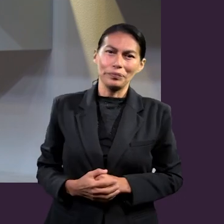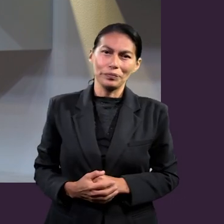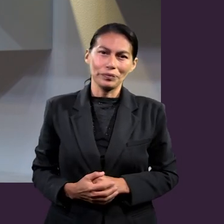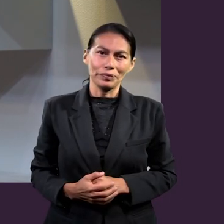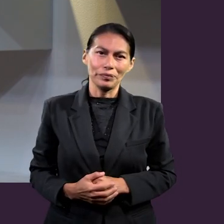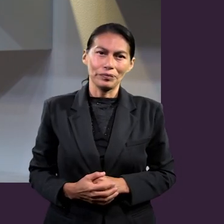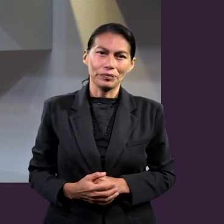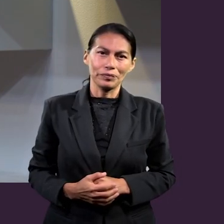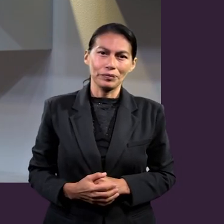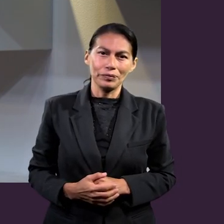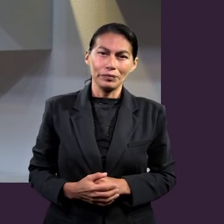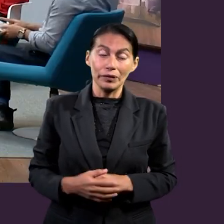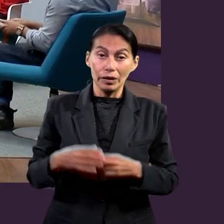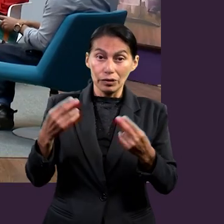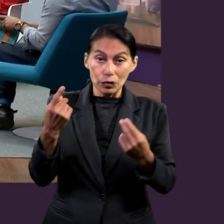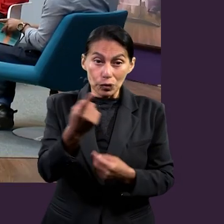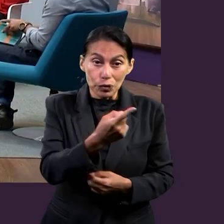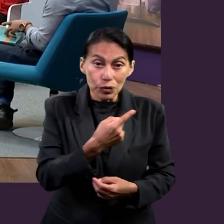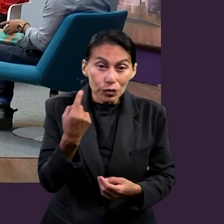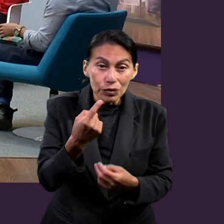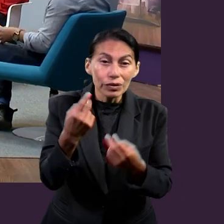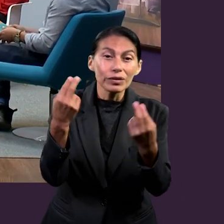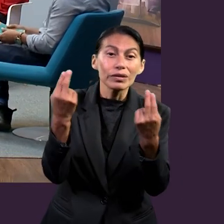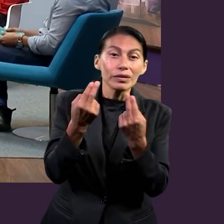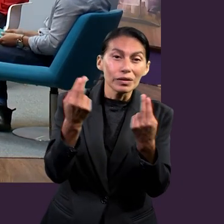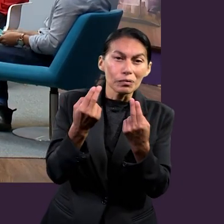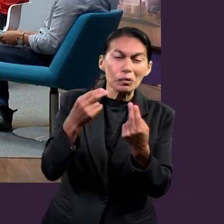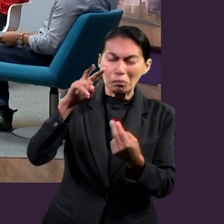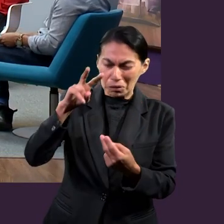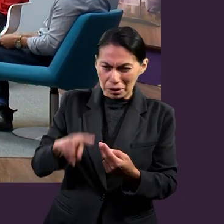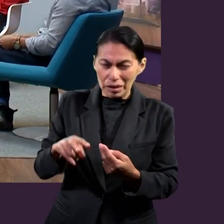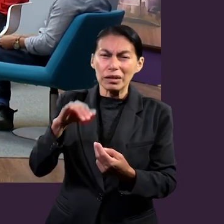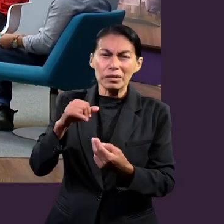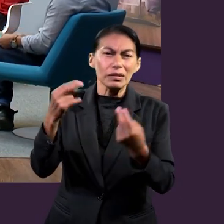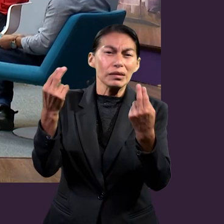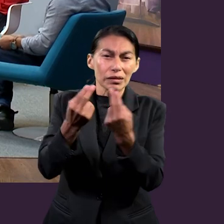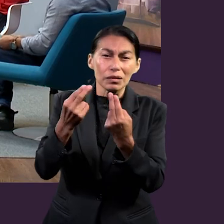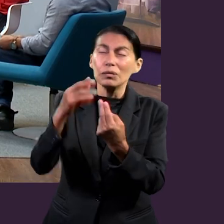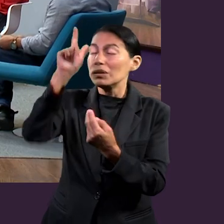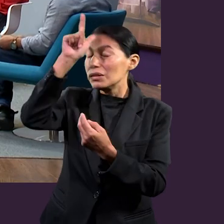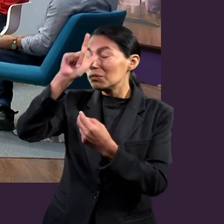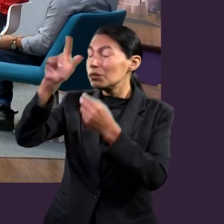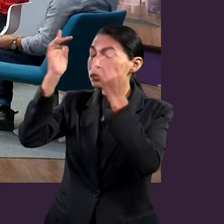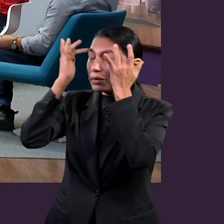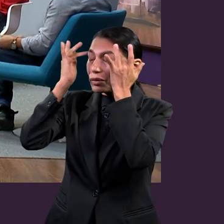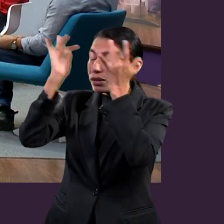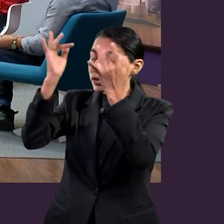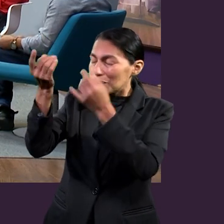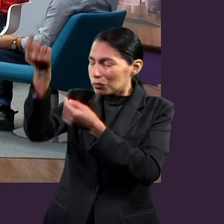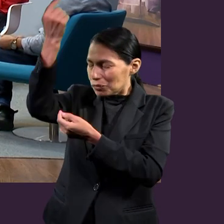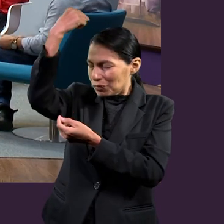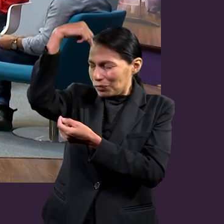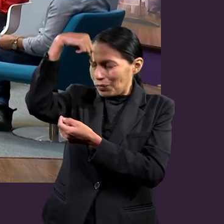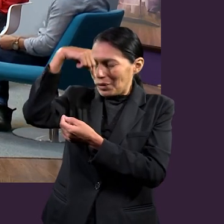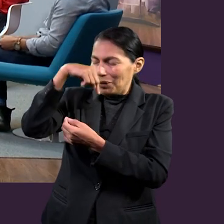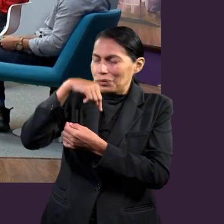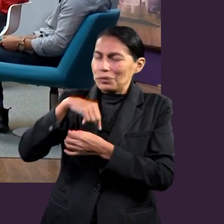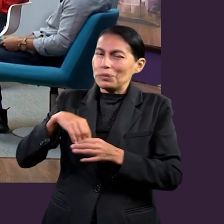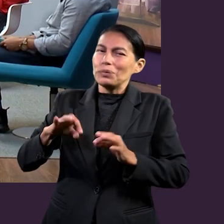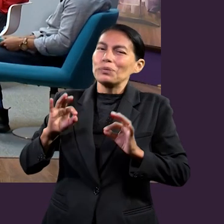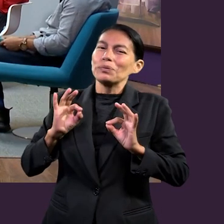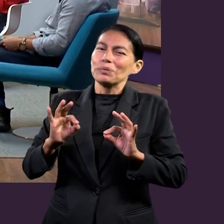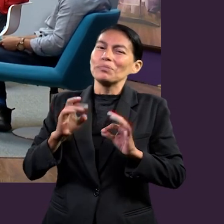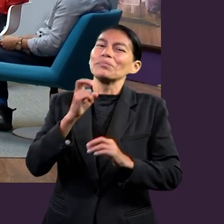de Cristo Jesús. Para decir que necesitamos sí o sí de la actuación del Espíritu